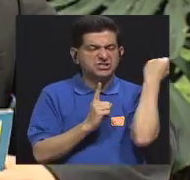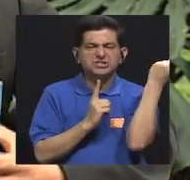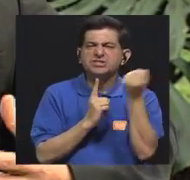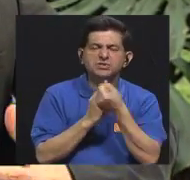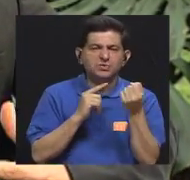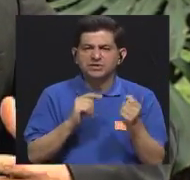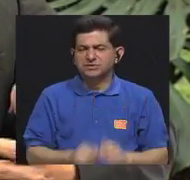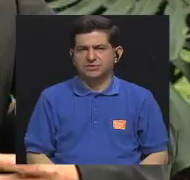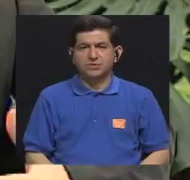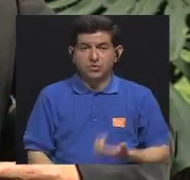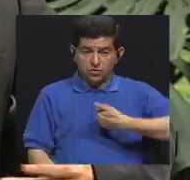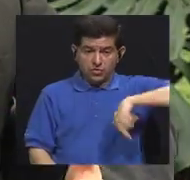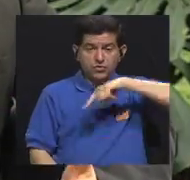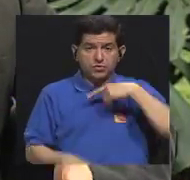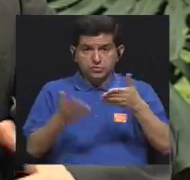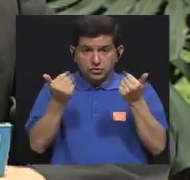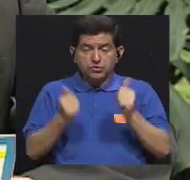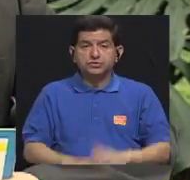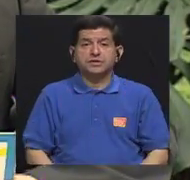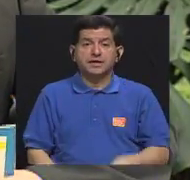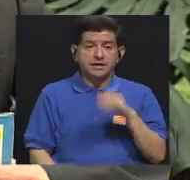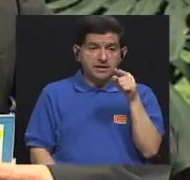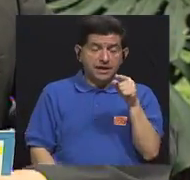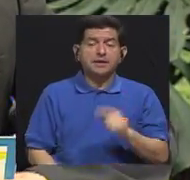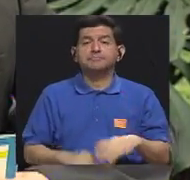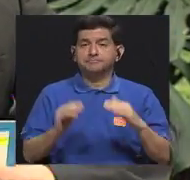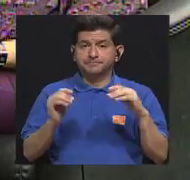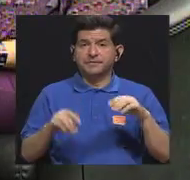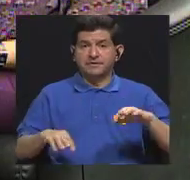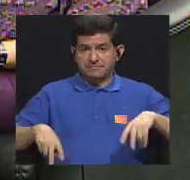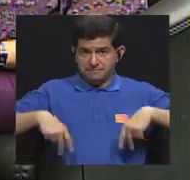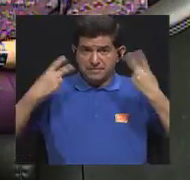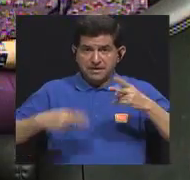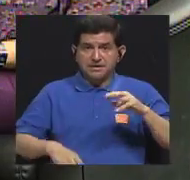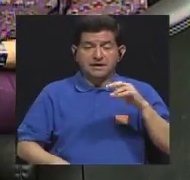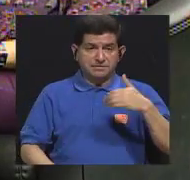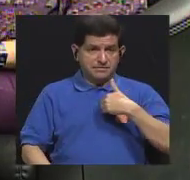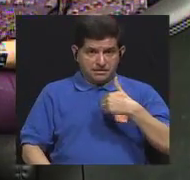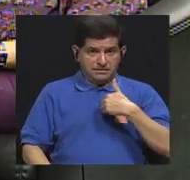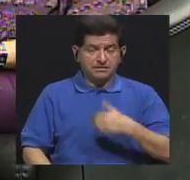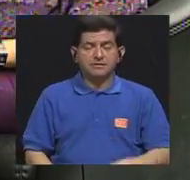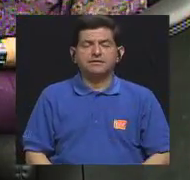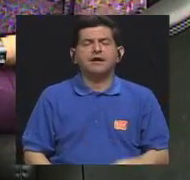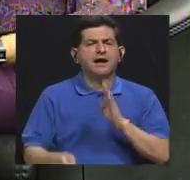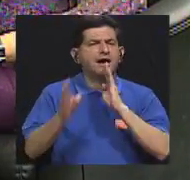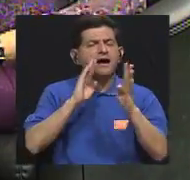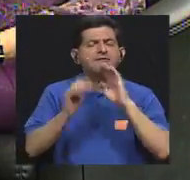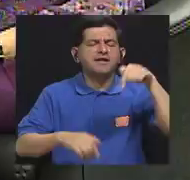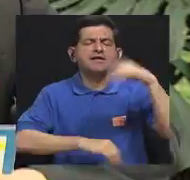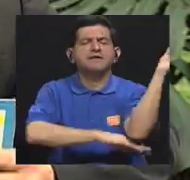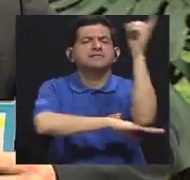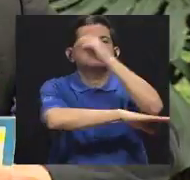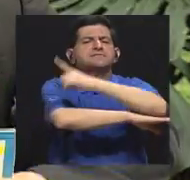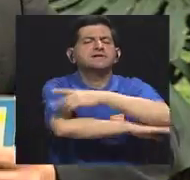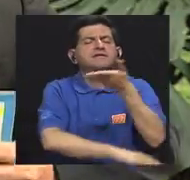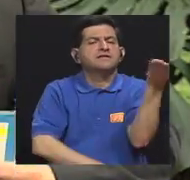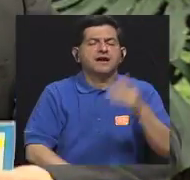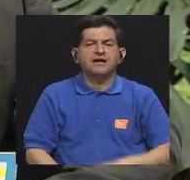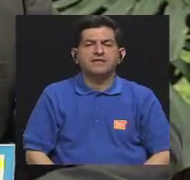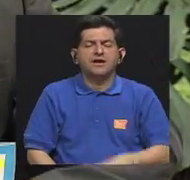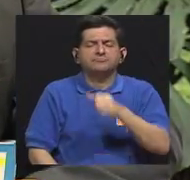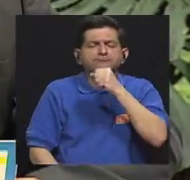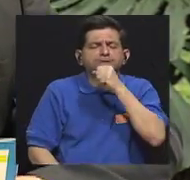condiciones es que queremos vivirla principalmente. Claro. Y es que, amigos, les estamos hablando el día de hoy sobre